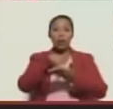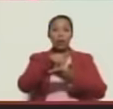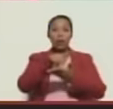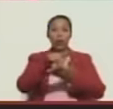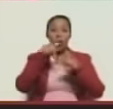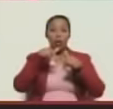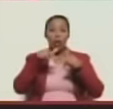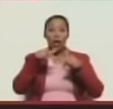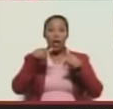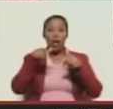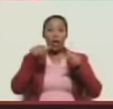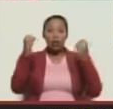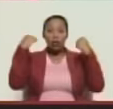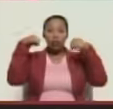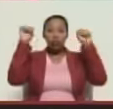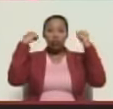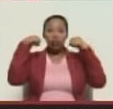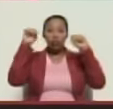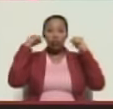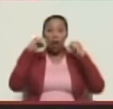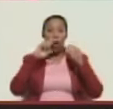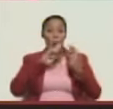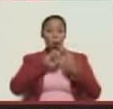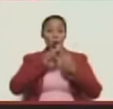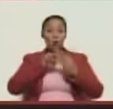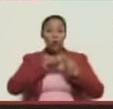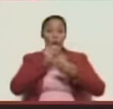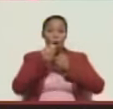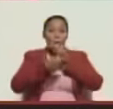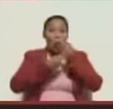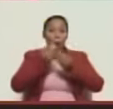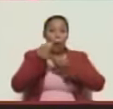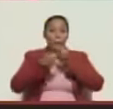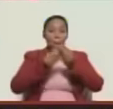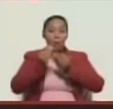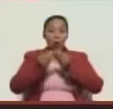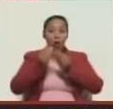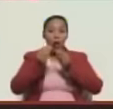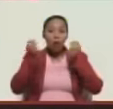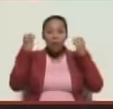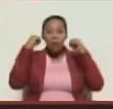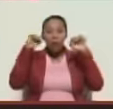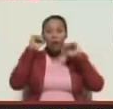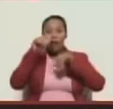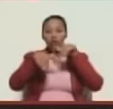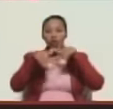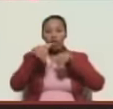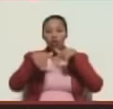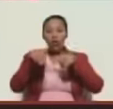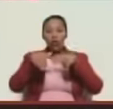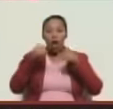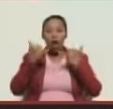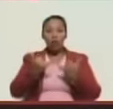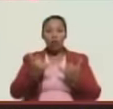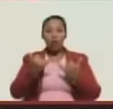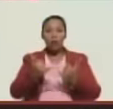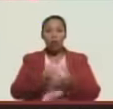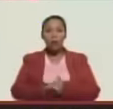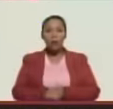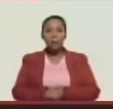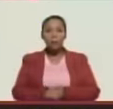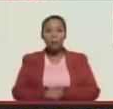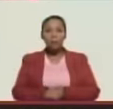simulacro y familiarizarse con este proceso que estamos en pleno desarrollo